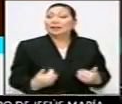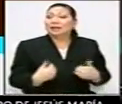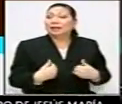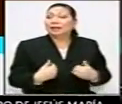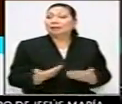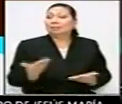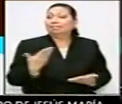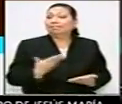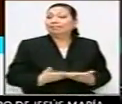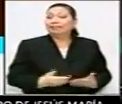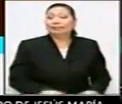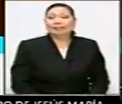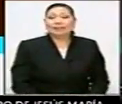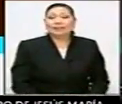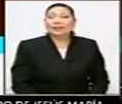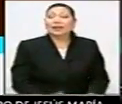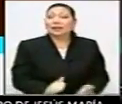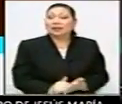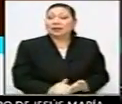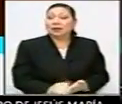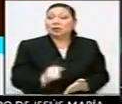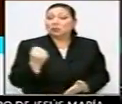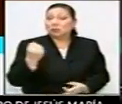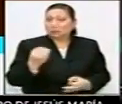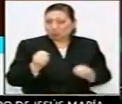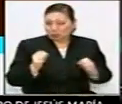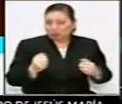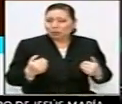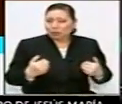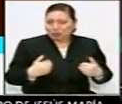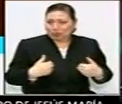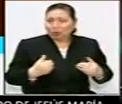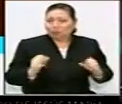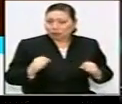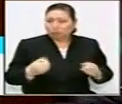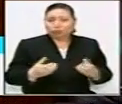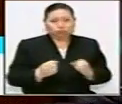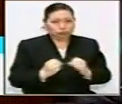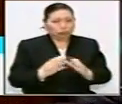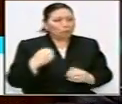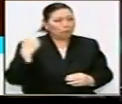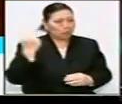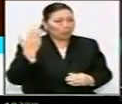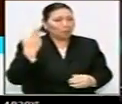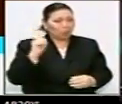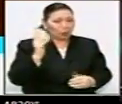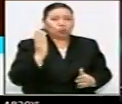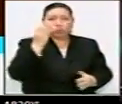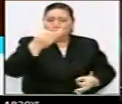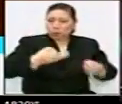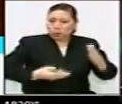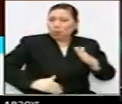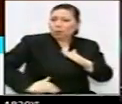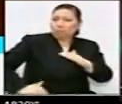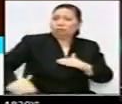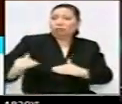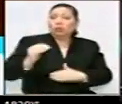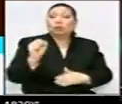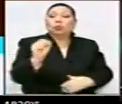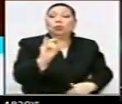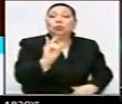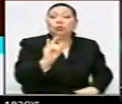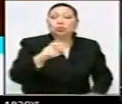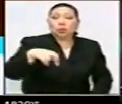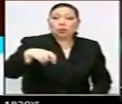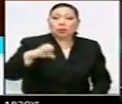en consideración? De que la Corte Suprema, por supuesto que tiene bastante poder para el levantamiento de la inmunidad